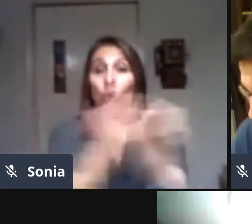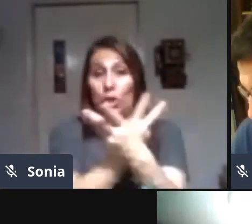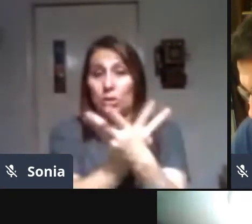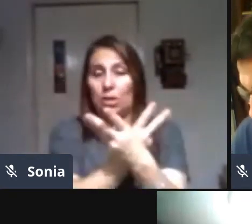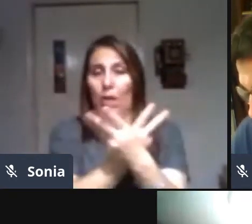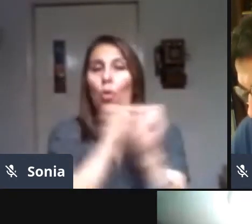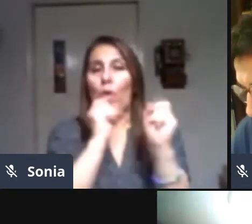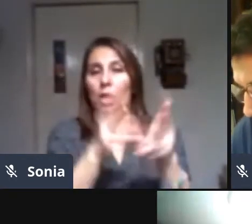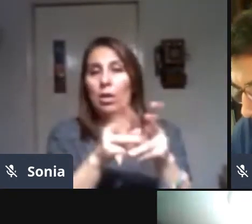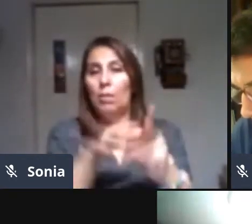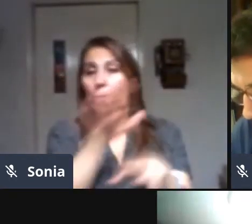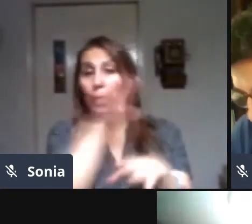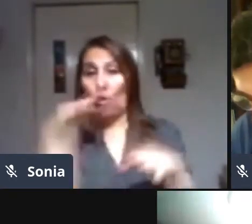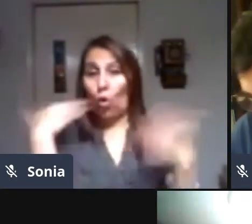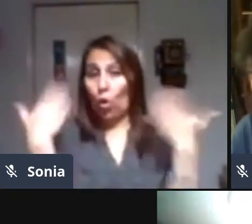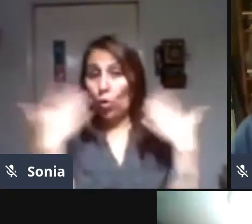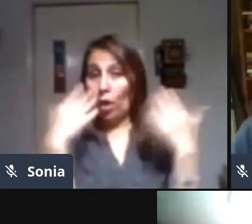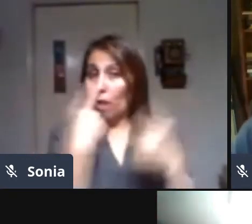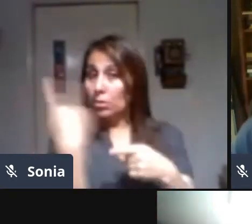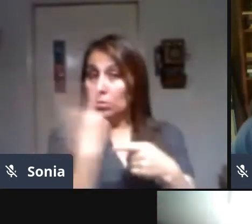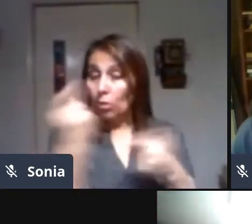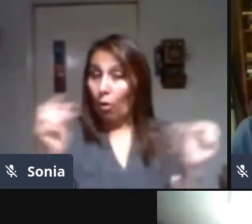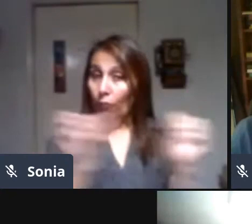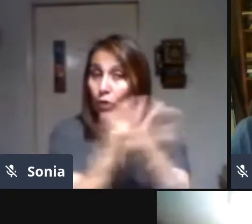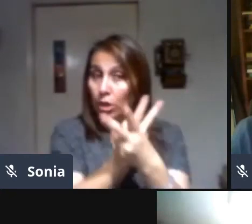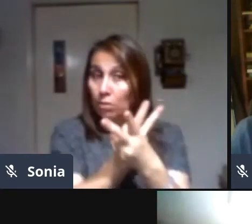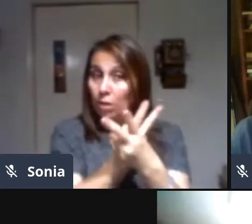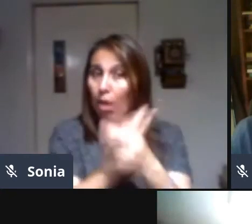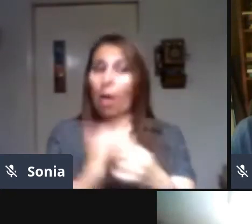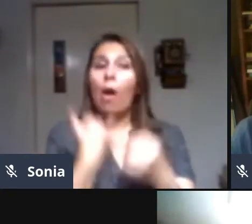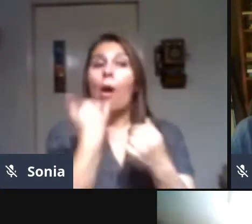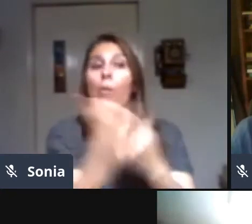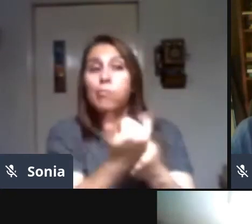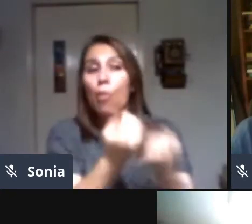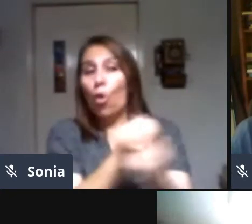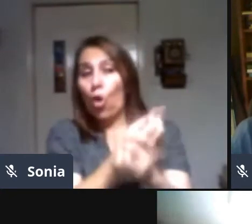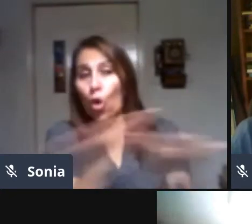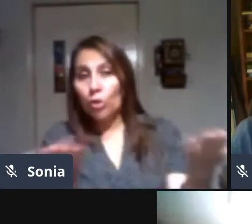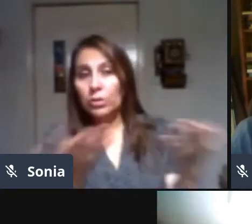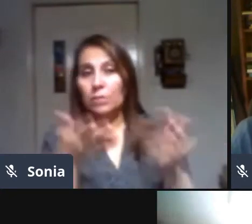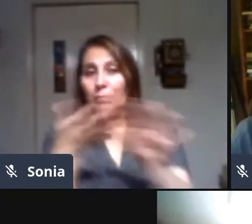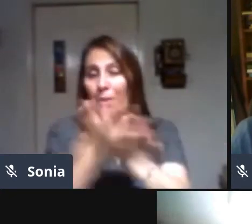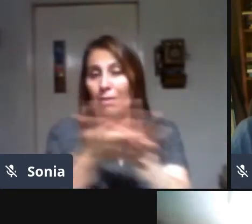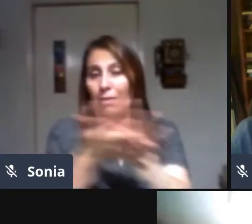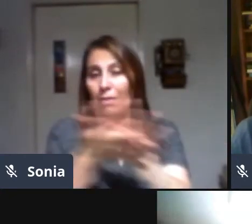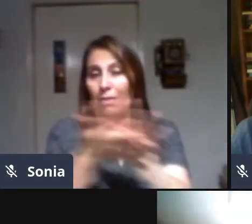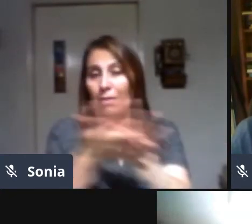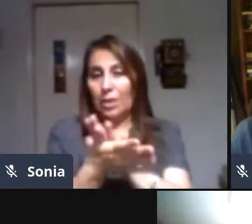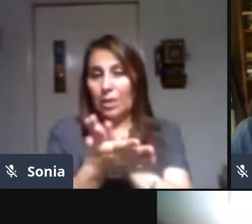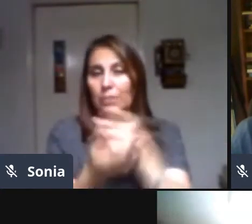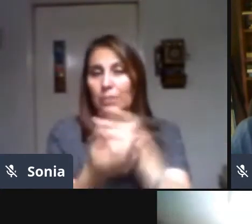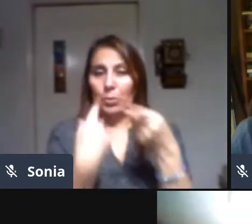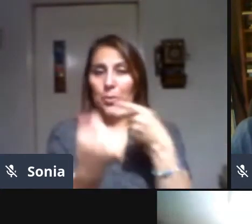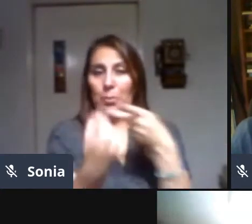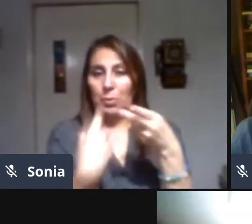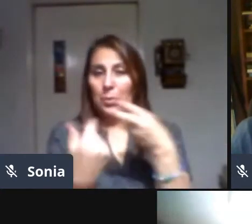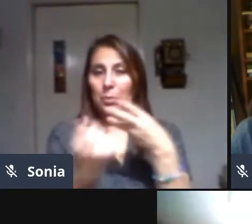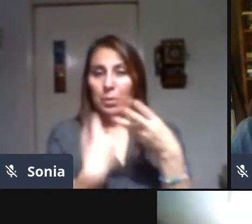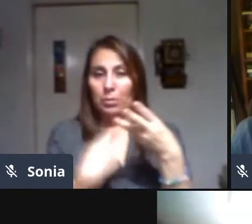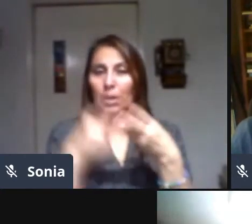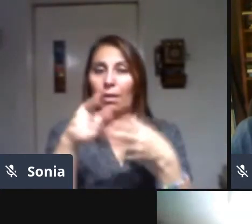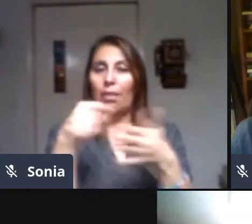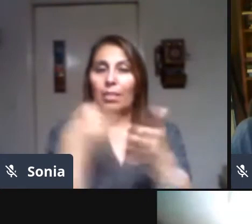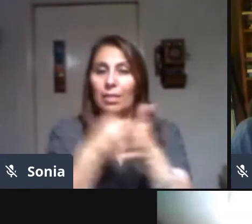sólo la violencia es cierto también hay otras cosas por contar entonces son varias de las preguntas para que también acá intentemos responderlas un